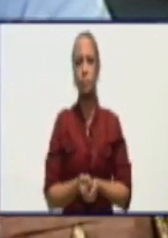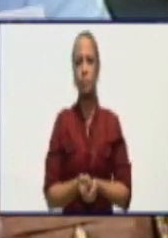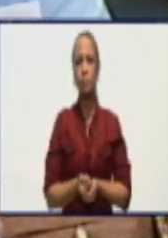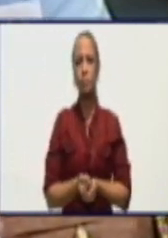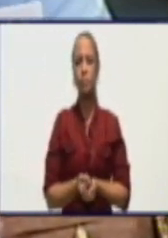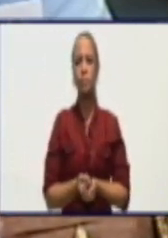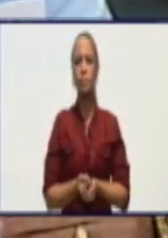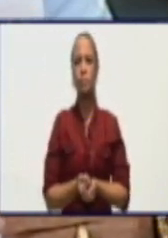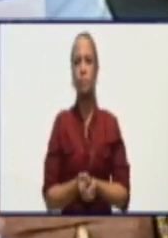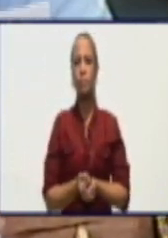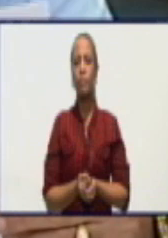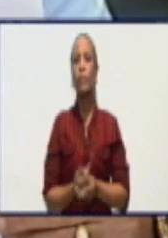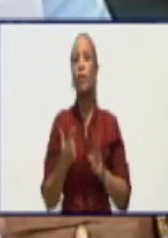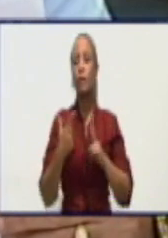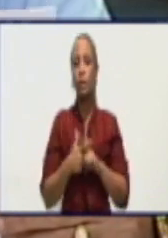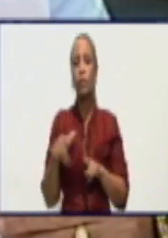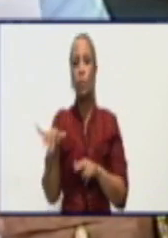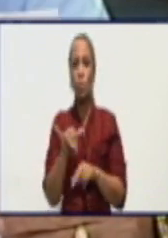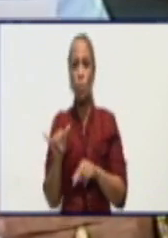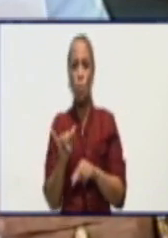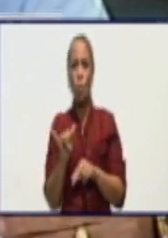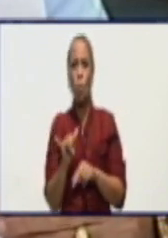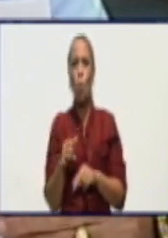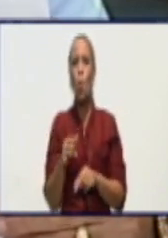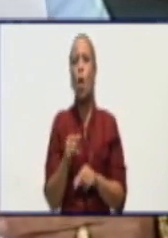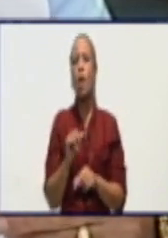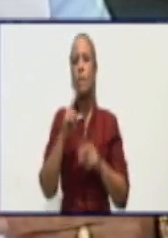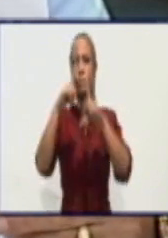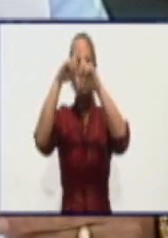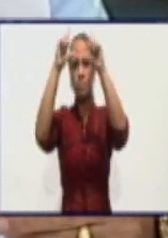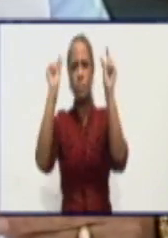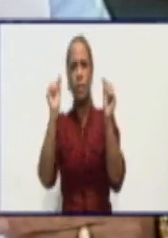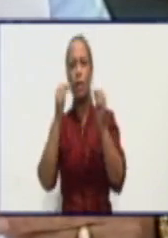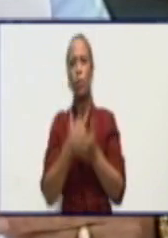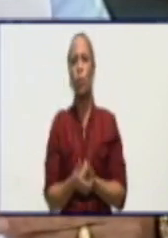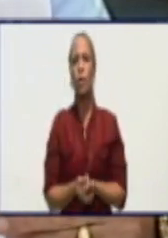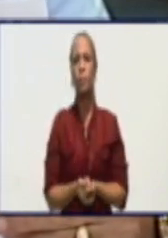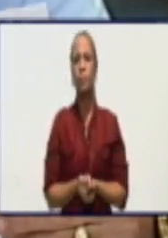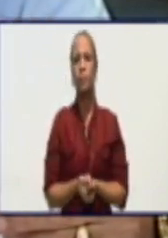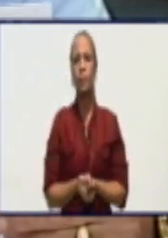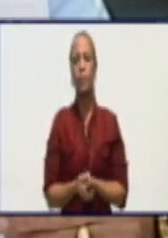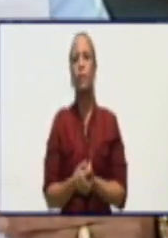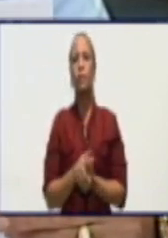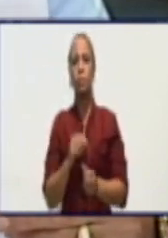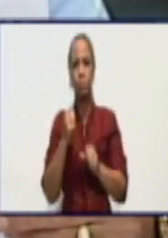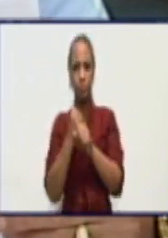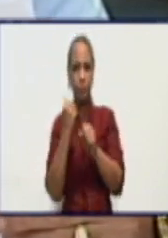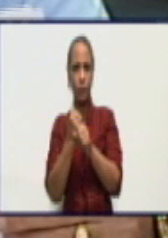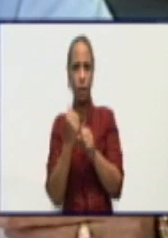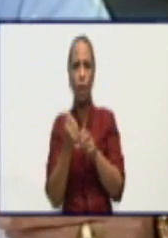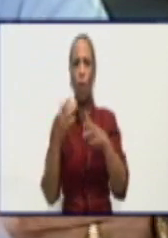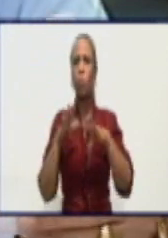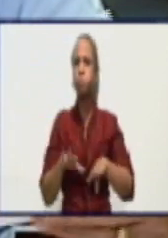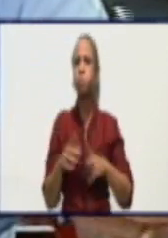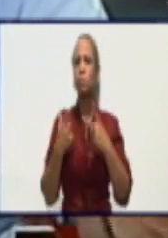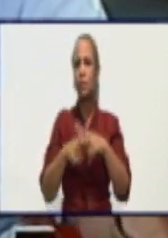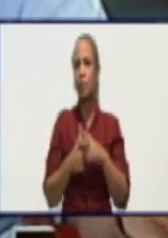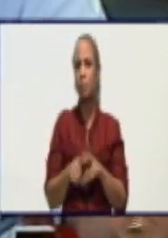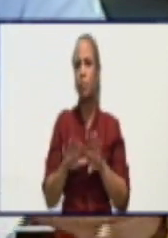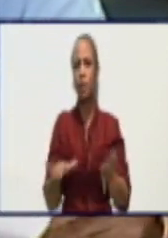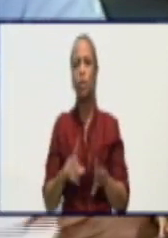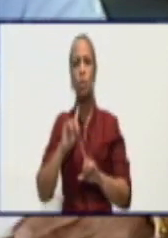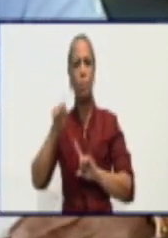Y hay una vía libre también, un circuito de media luna, un ramal que alimenta las aguas, también para un trabajo de mantenimiento de la línea. Eso es lo que está previsto